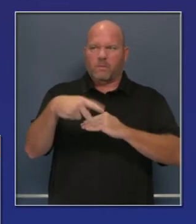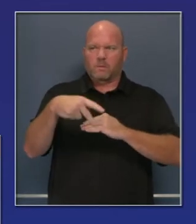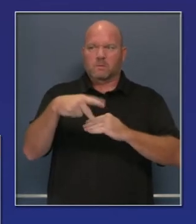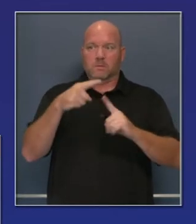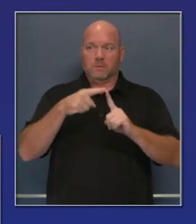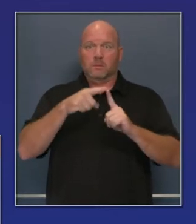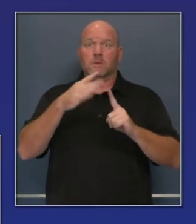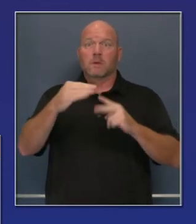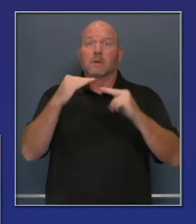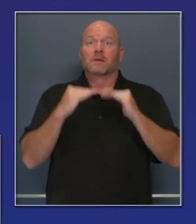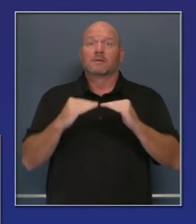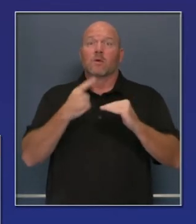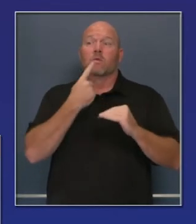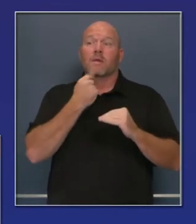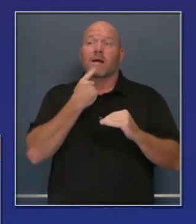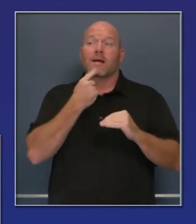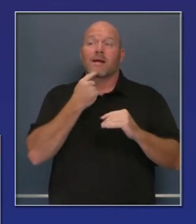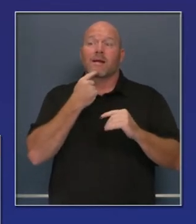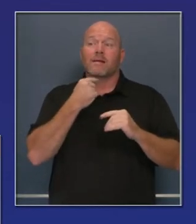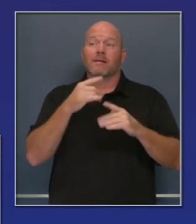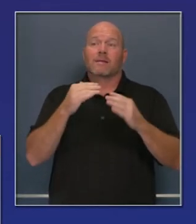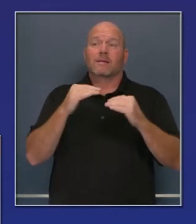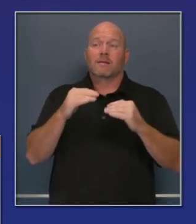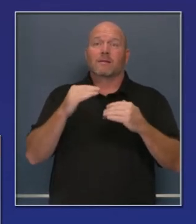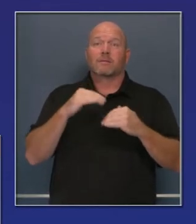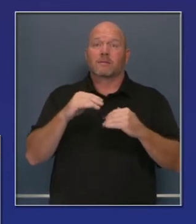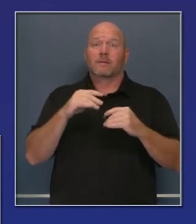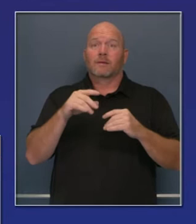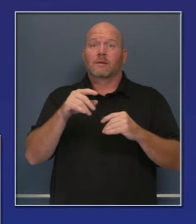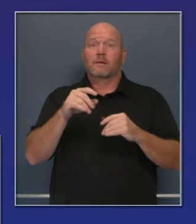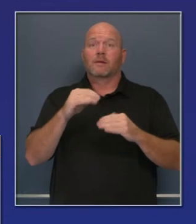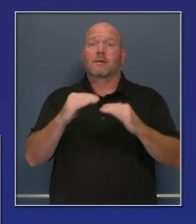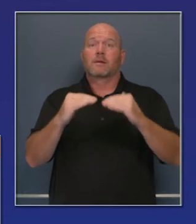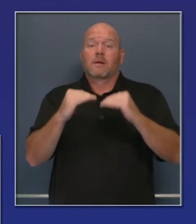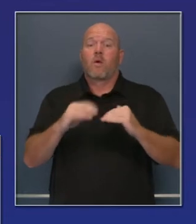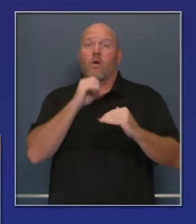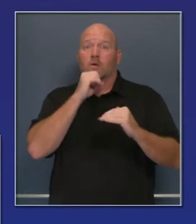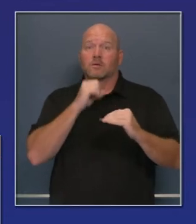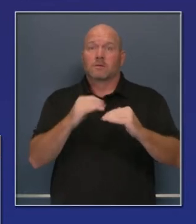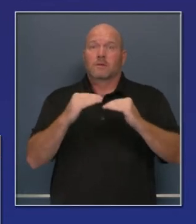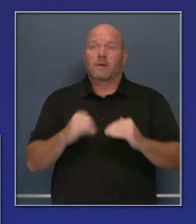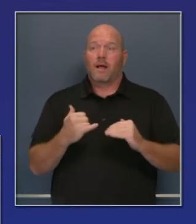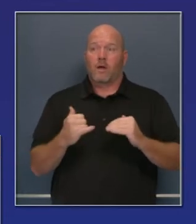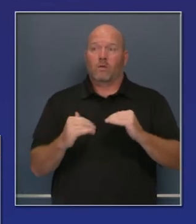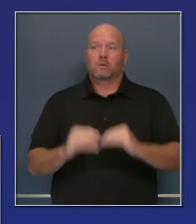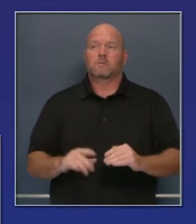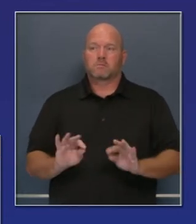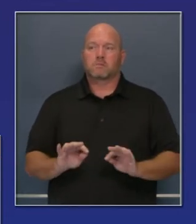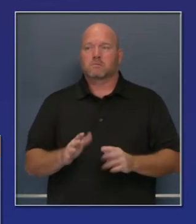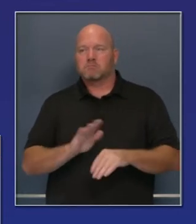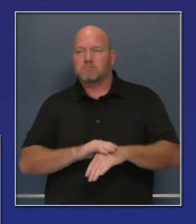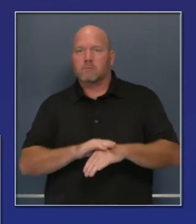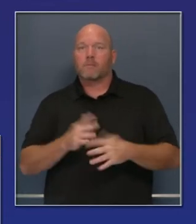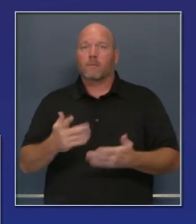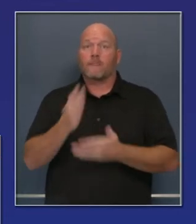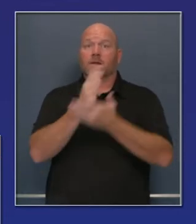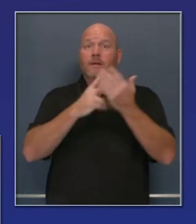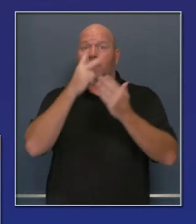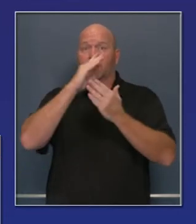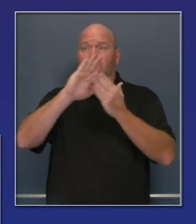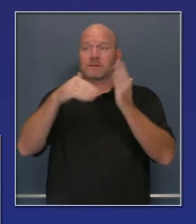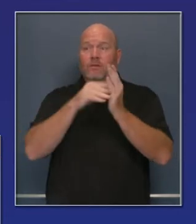más restrictivo, pueden ver que hay 16 condados. En el rojo hay 24. Algunos en el norte, en el amarillo,